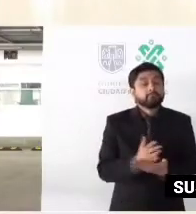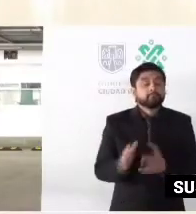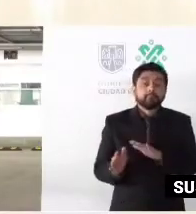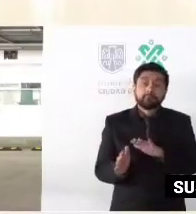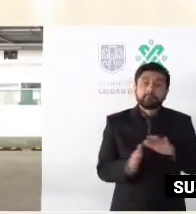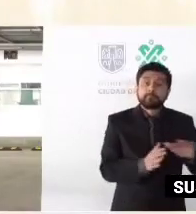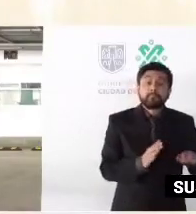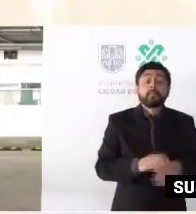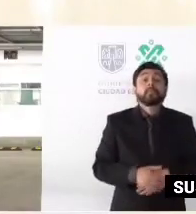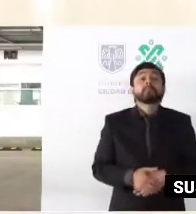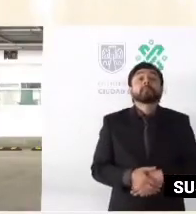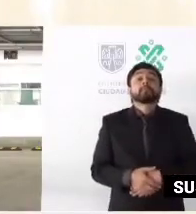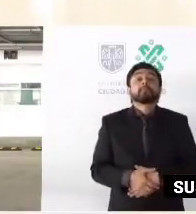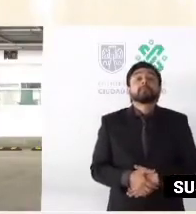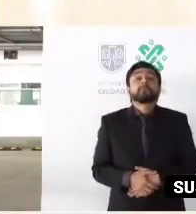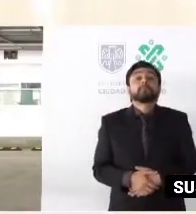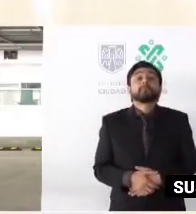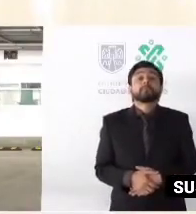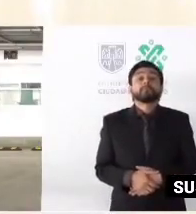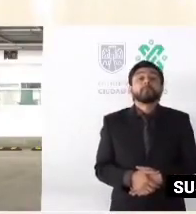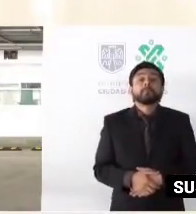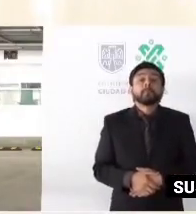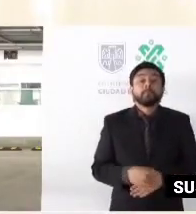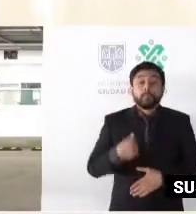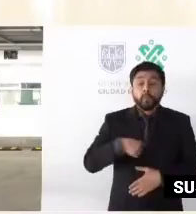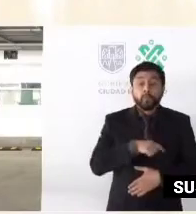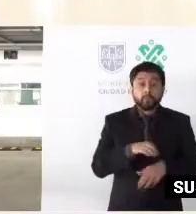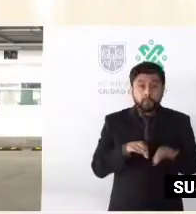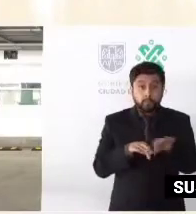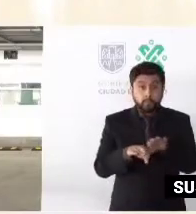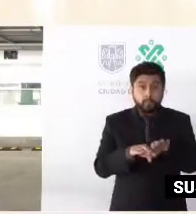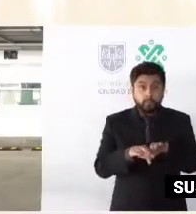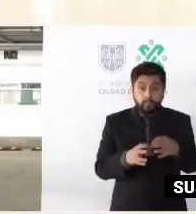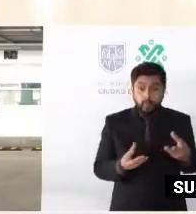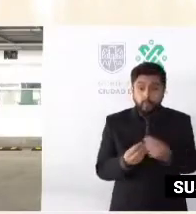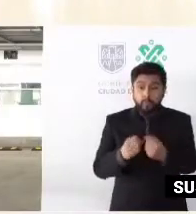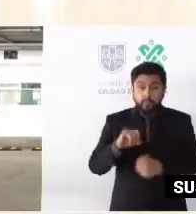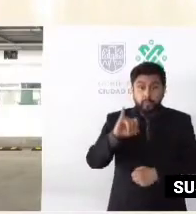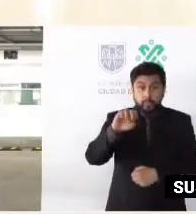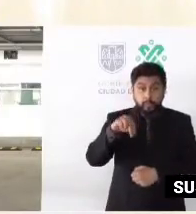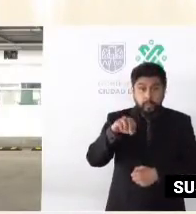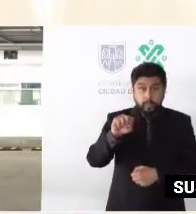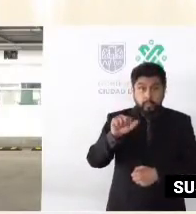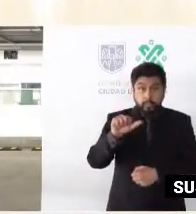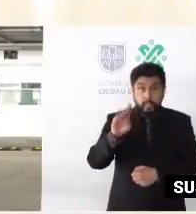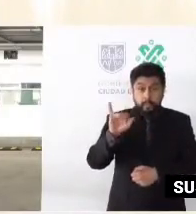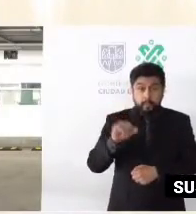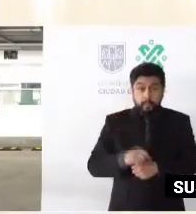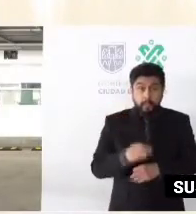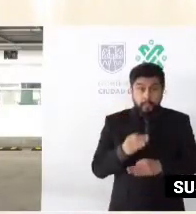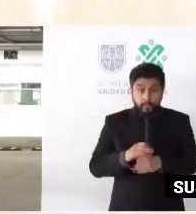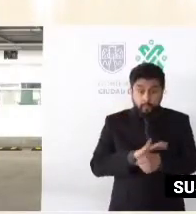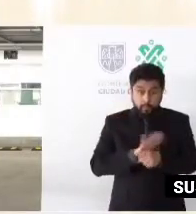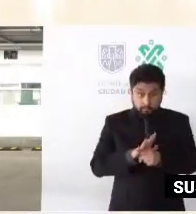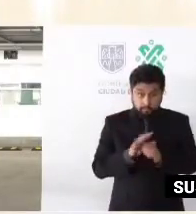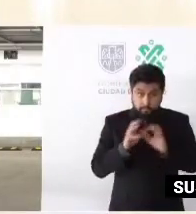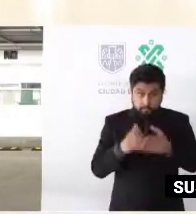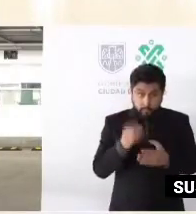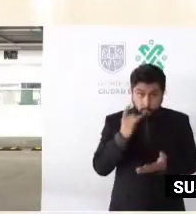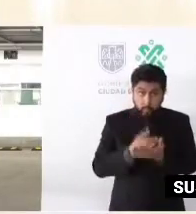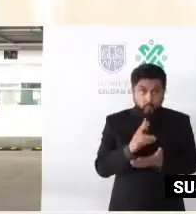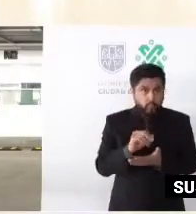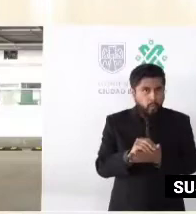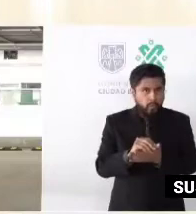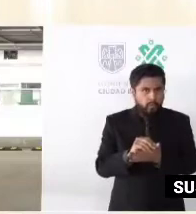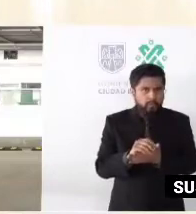lado, decirles que estamos trabajando con el INSABI, no solamente frente a la pandemia, sino en un